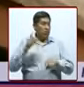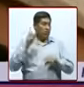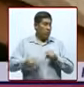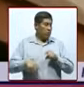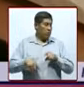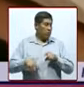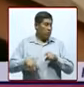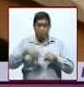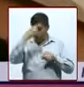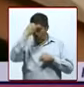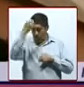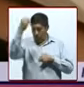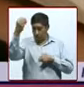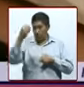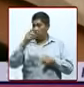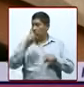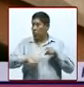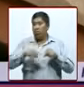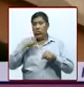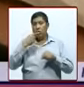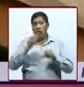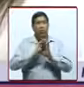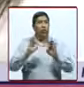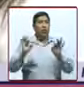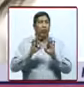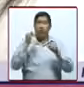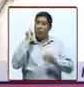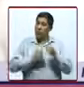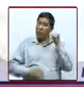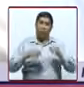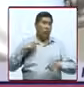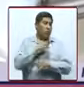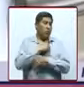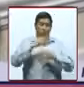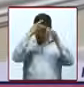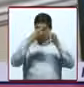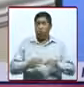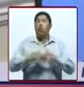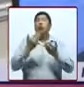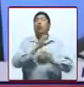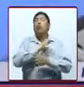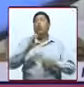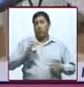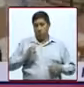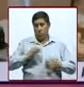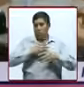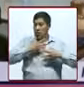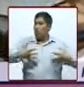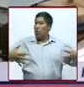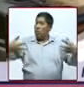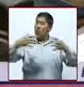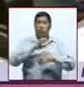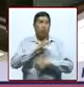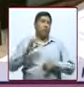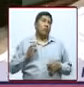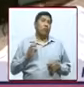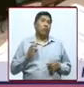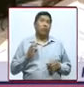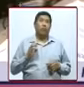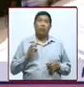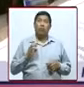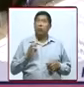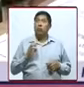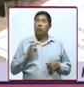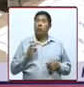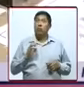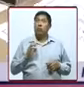puedo opinar por ellos, no puedo decir nada porque al final nosotros hemos tomado decisión como comisión en el pleno de la comisión, ¿no? ¿Cuál sería